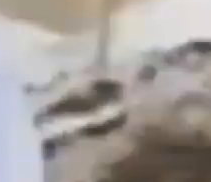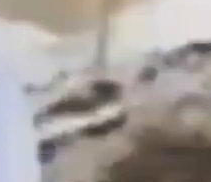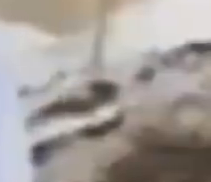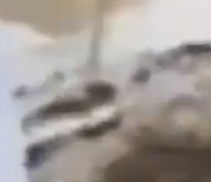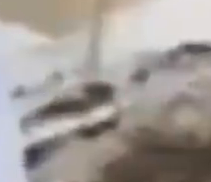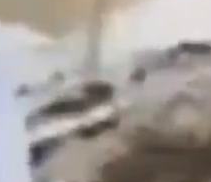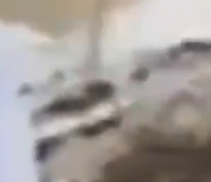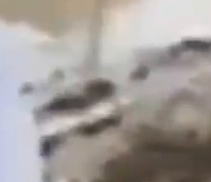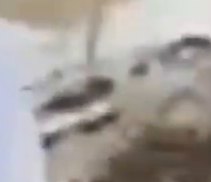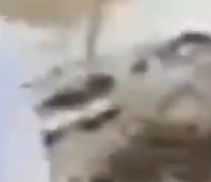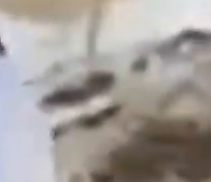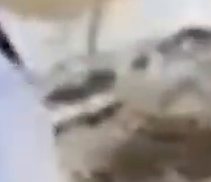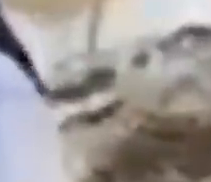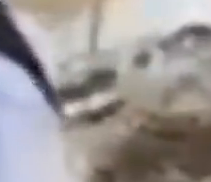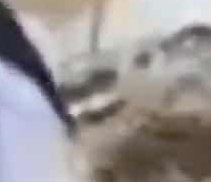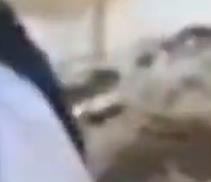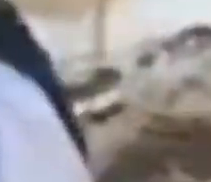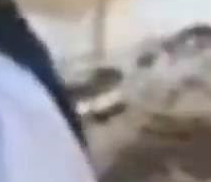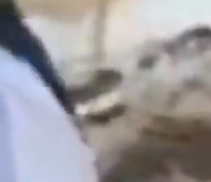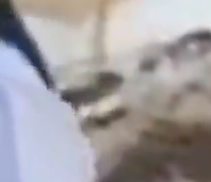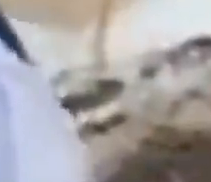Siete lesionados y 24.